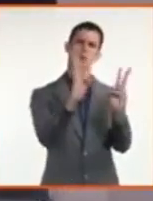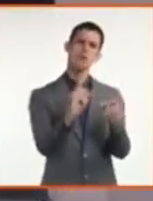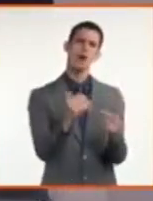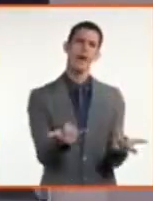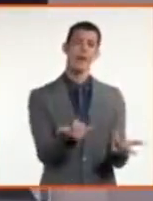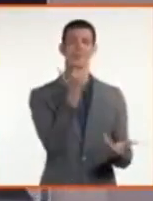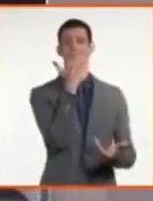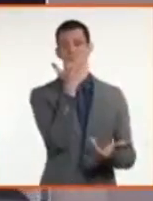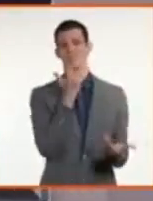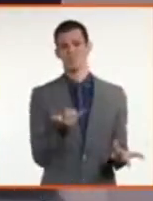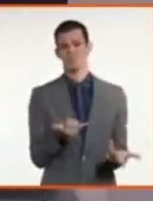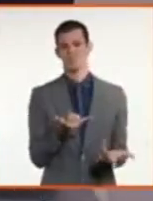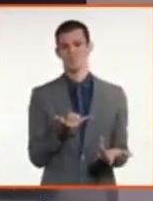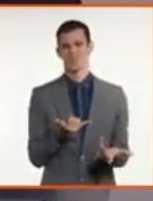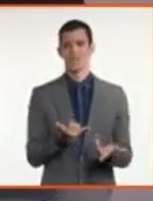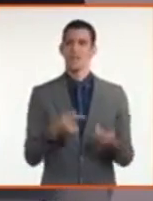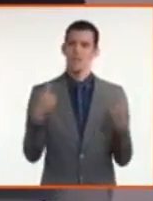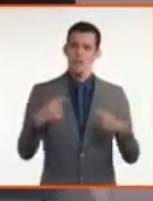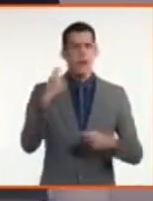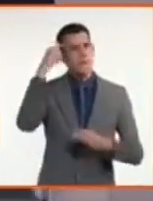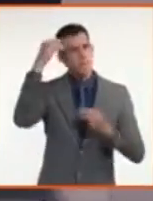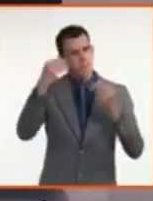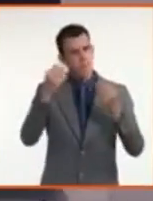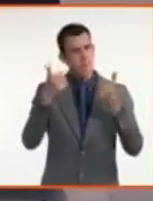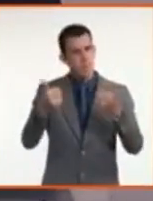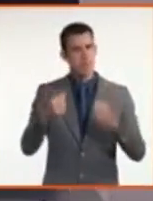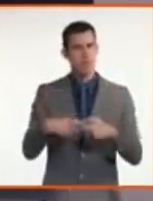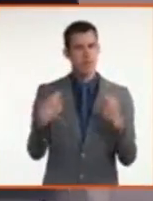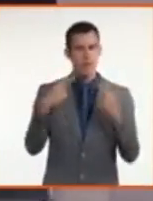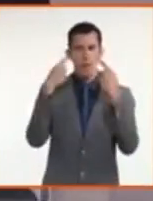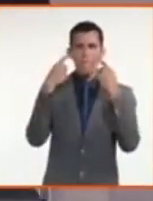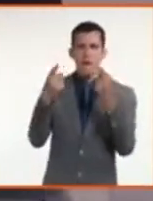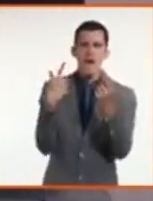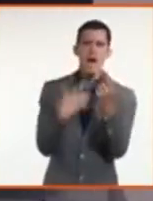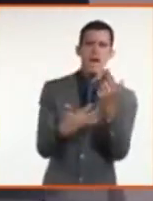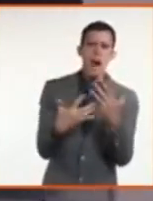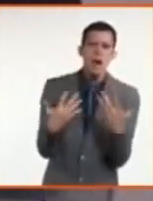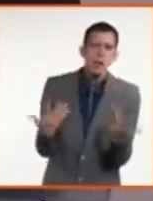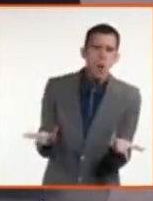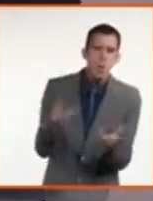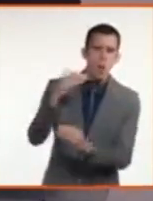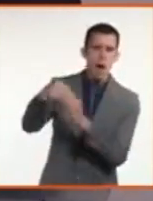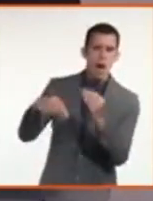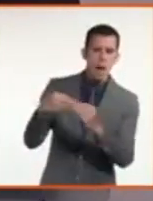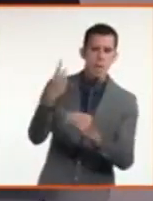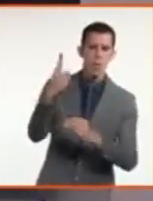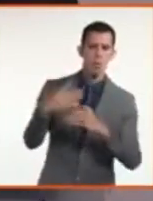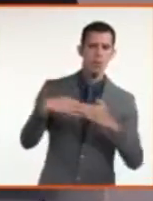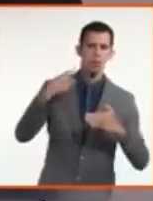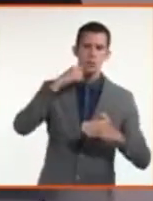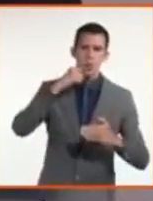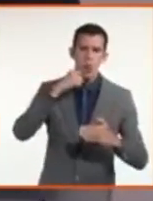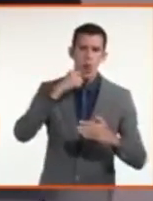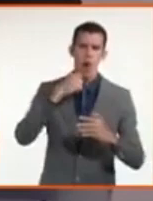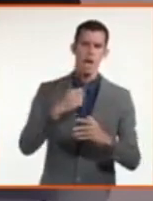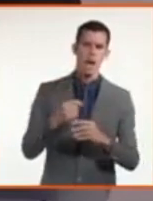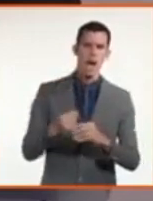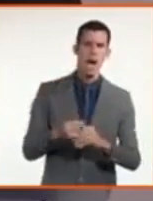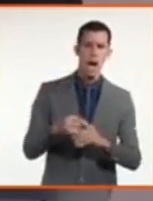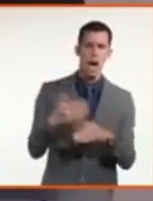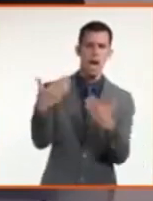para que el tipo de cambio pueda en lo posible y se disminuyendo a partir de que haya que hay un aumento de la oferta que permita subir